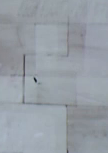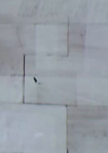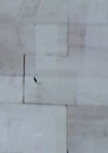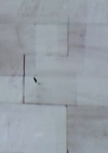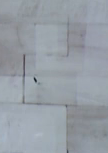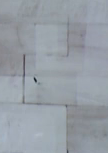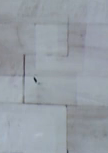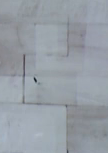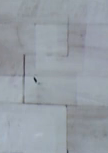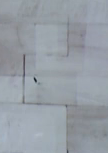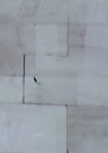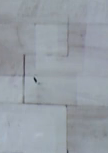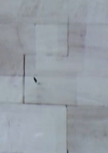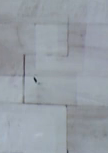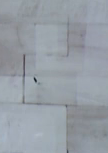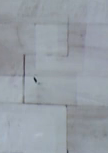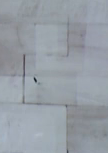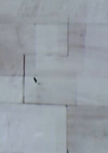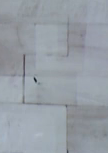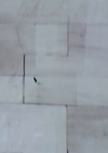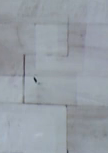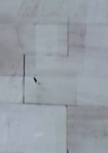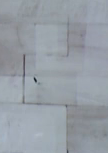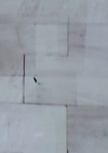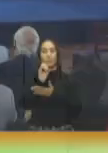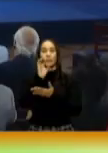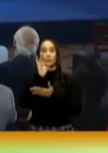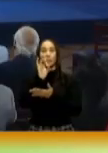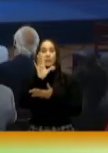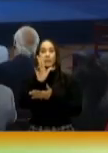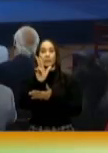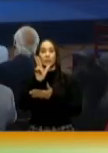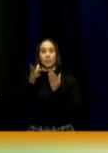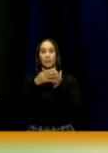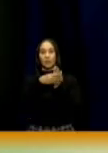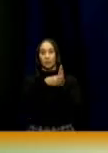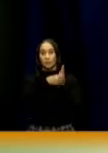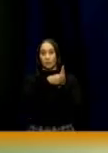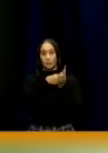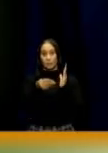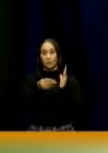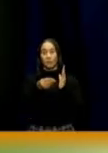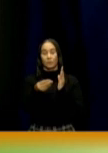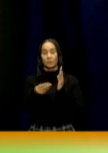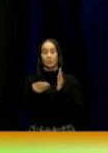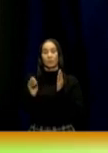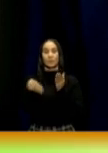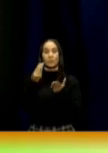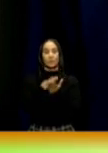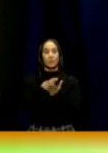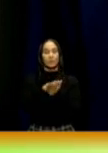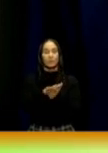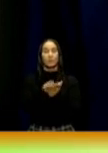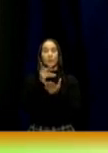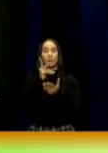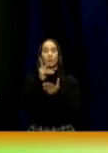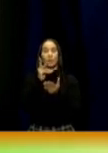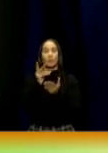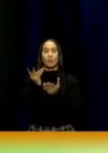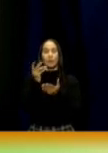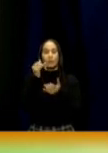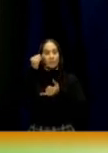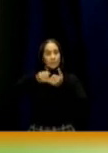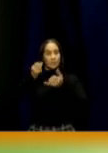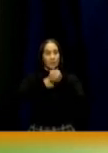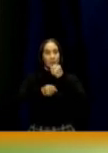empleos que ha promovido el gobierno en la República Dominicana me refiero a los últimos años